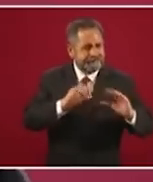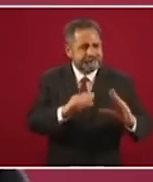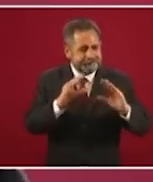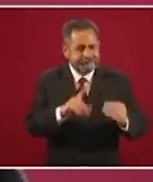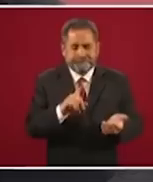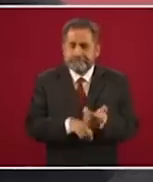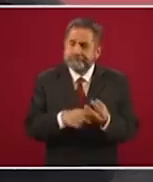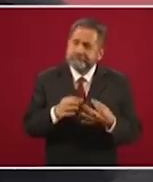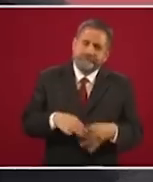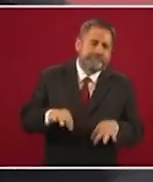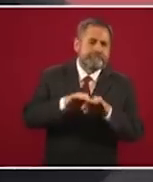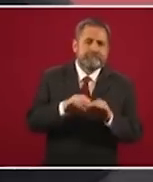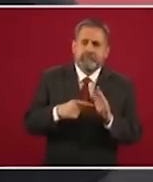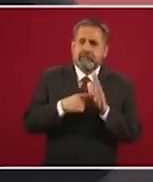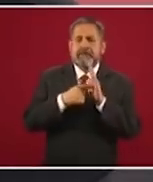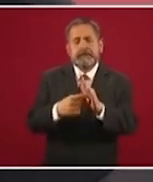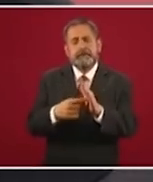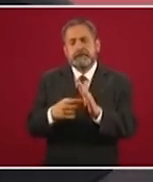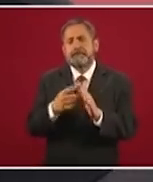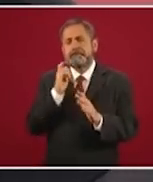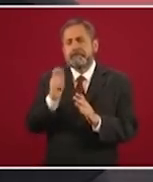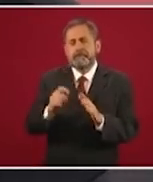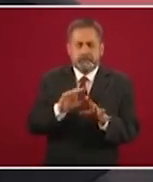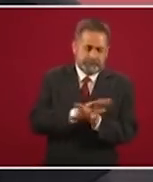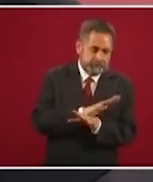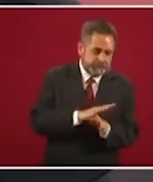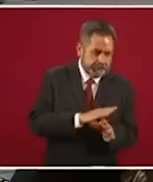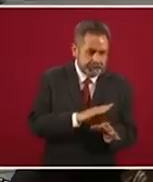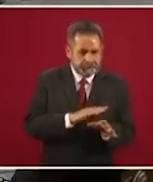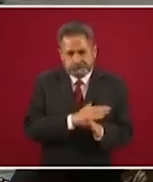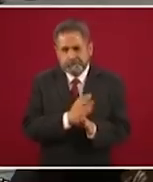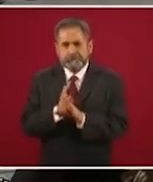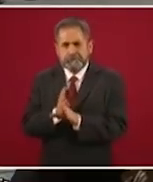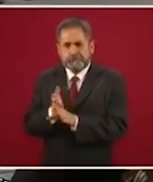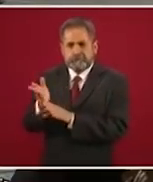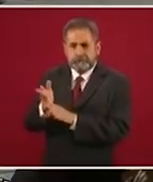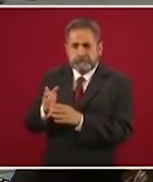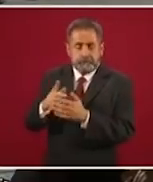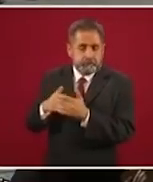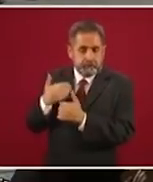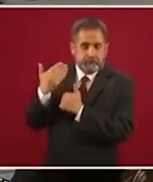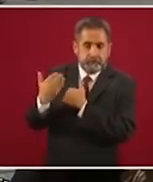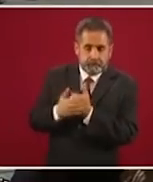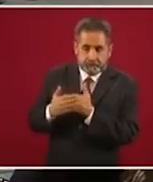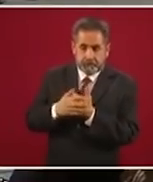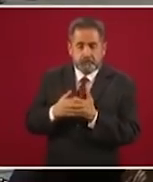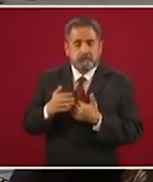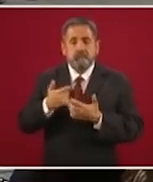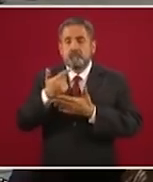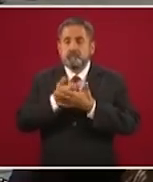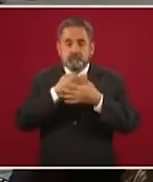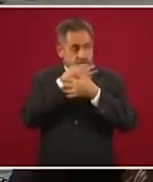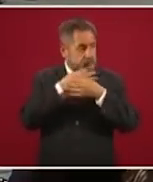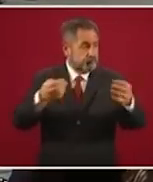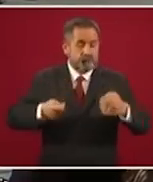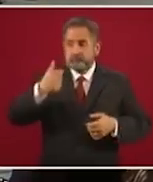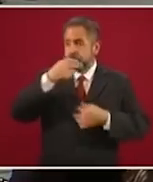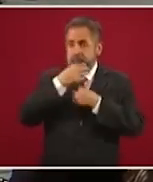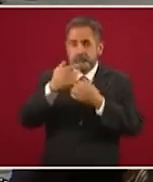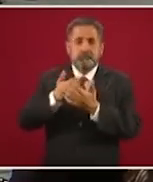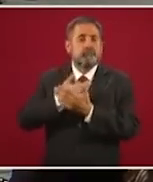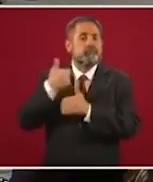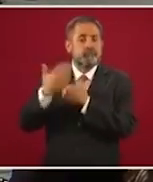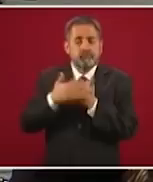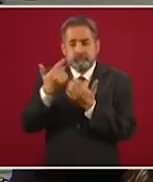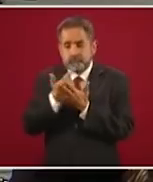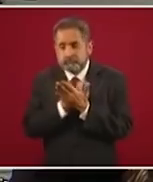son algunos ejemplos de esto que nos lleva a conducir que para el próximo censo, y aquí lo abro por primera vez,